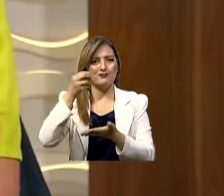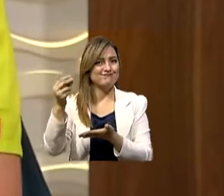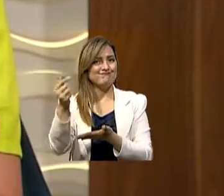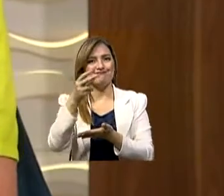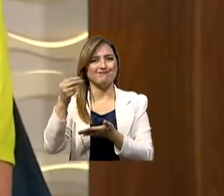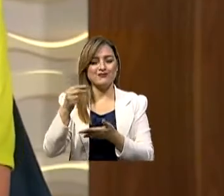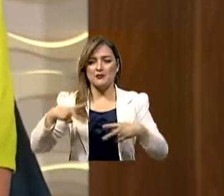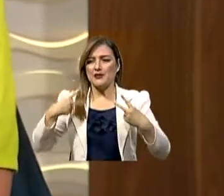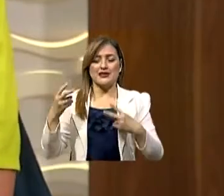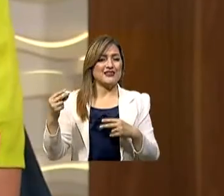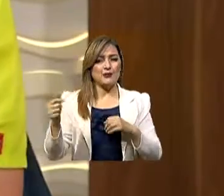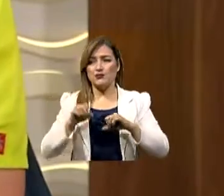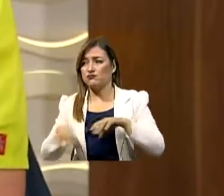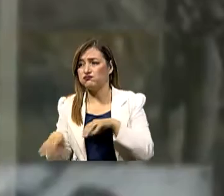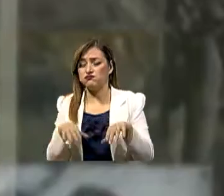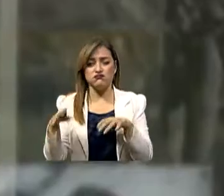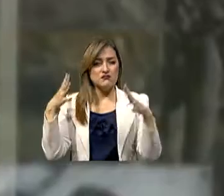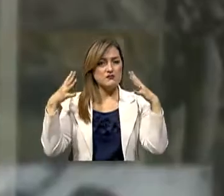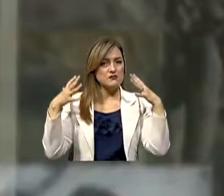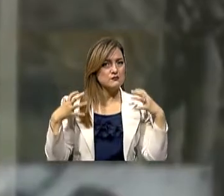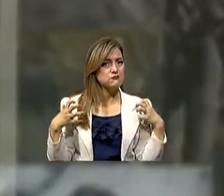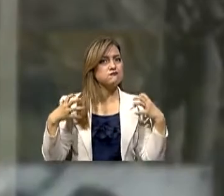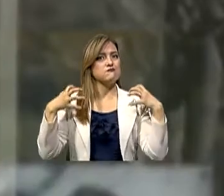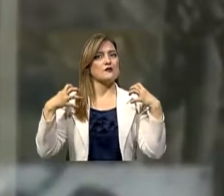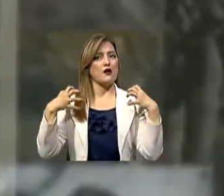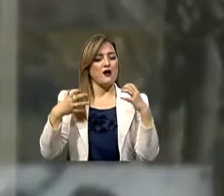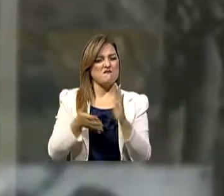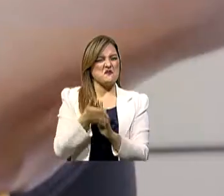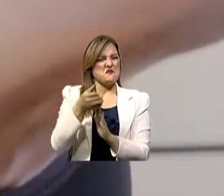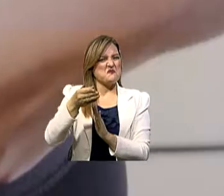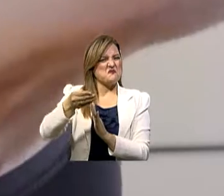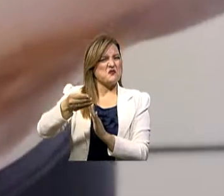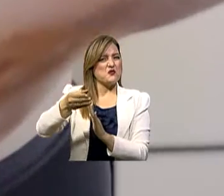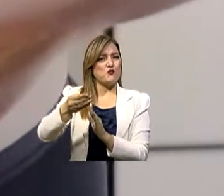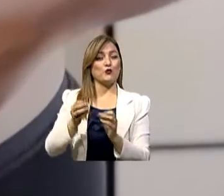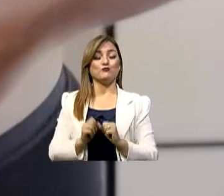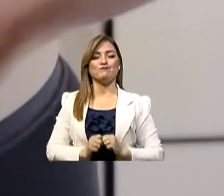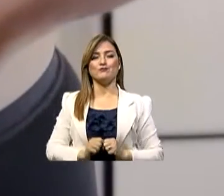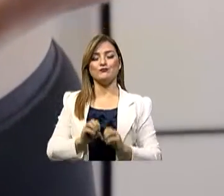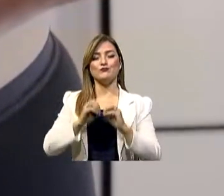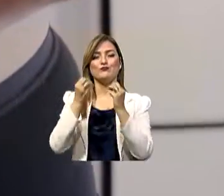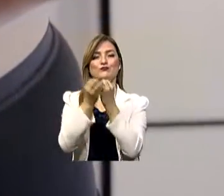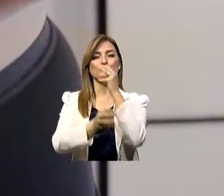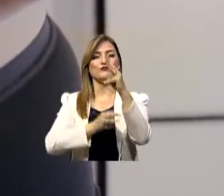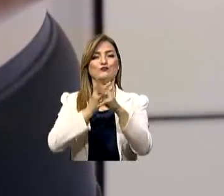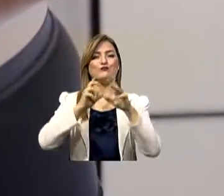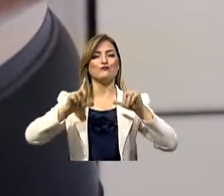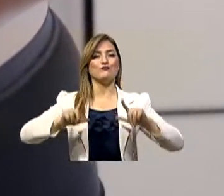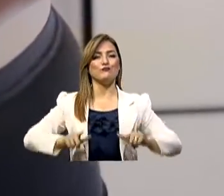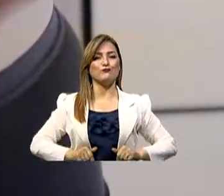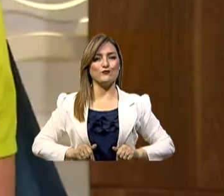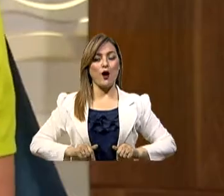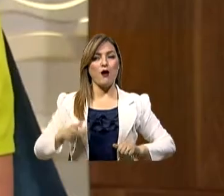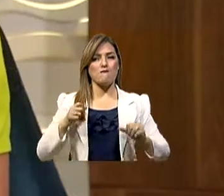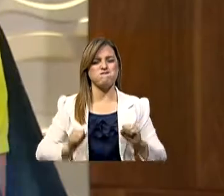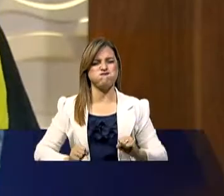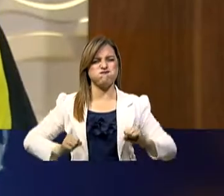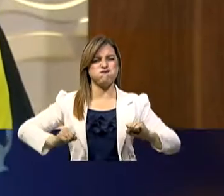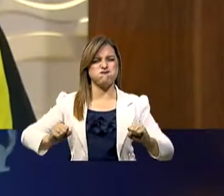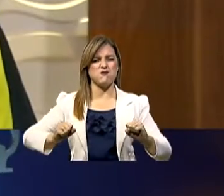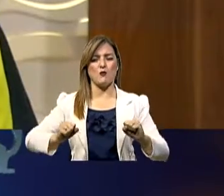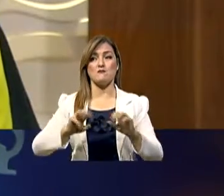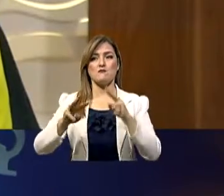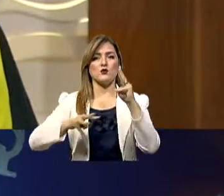de mucho estrés la organización mundial de la salud considera a la obesidad como una de las grandes epidemias del mundo aproximadamente